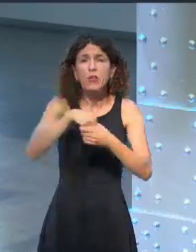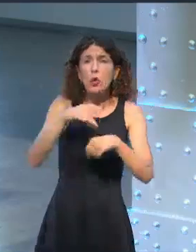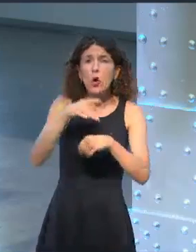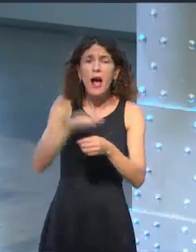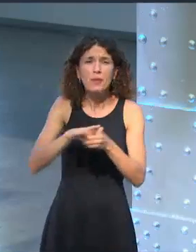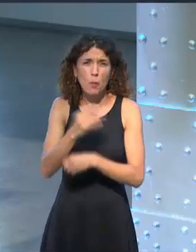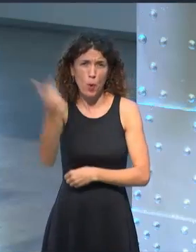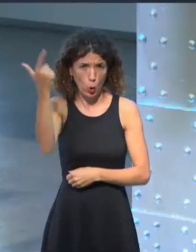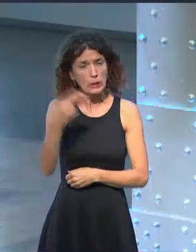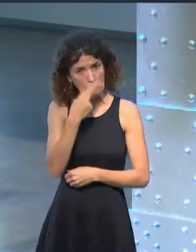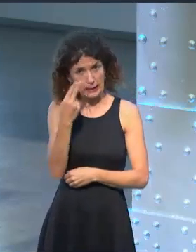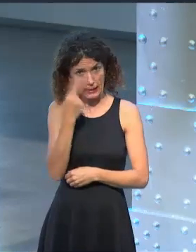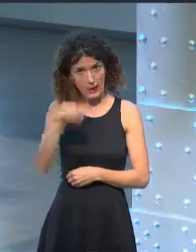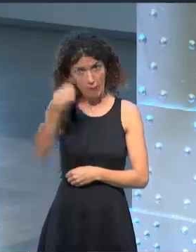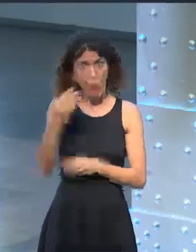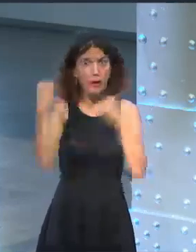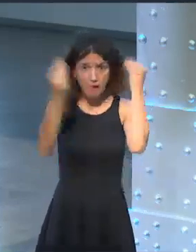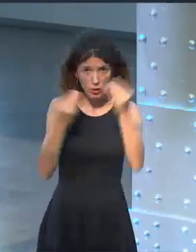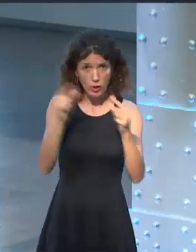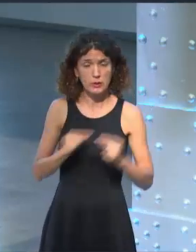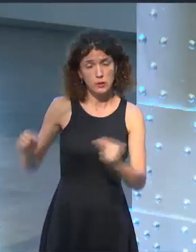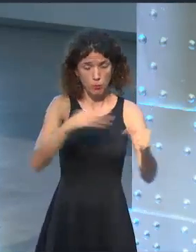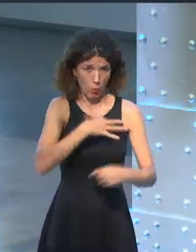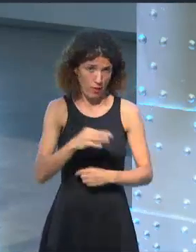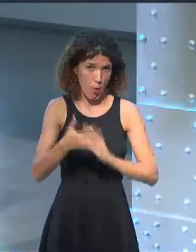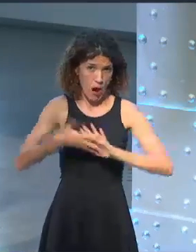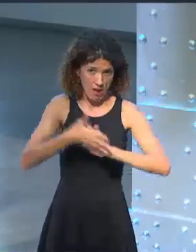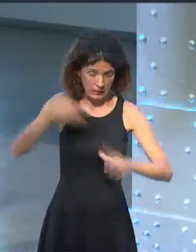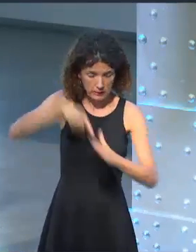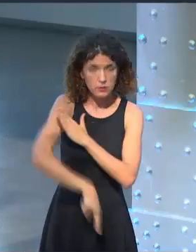ámbitos. Es también interesante y luego podemos reflexionar sobre por qué pasa esto, ¿no?